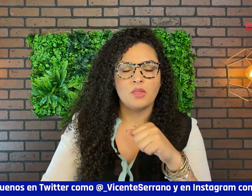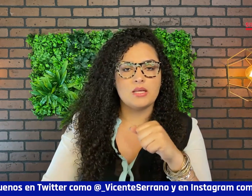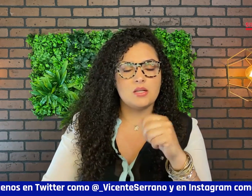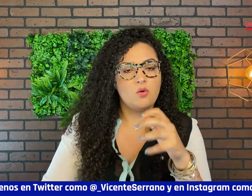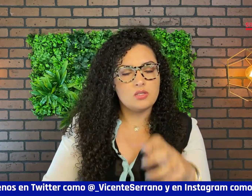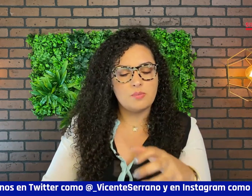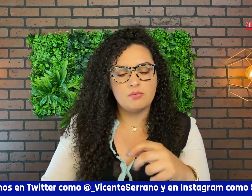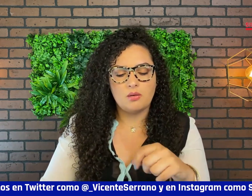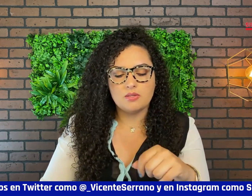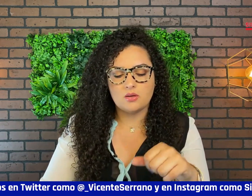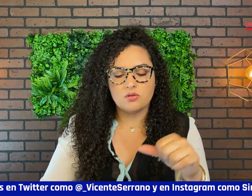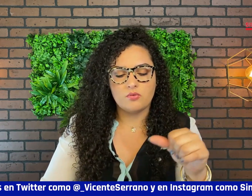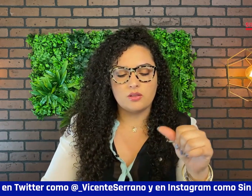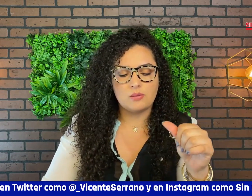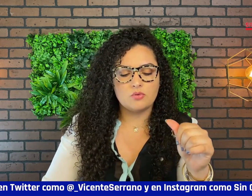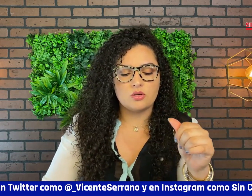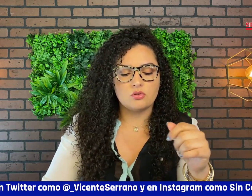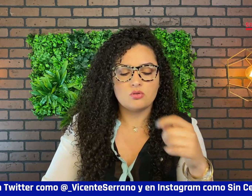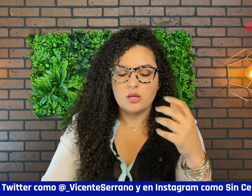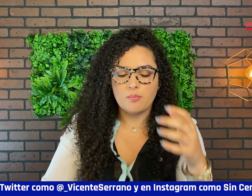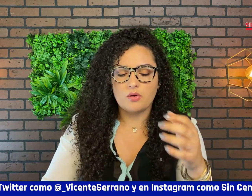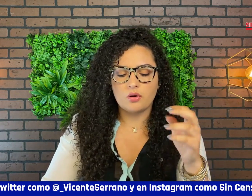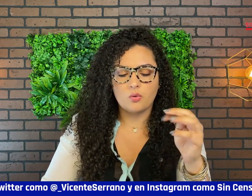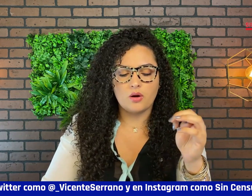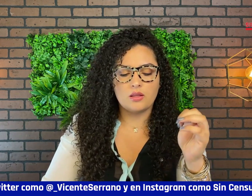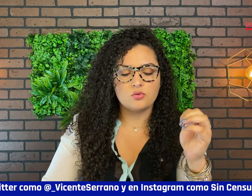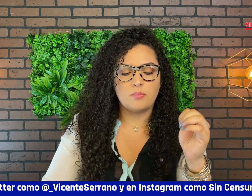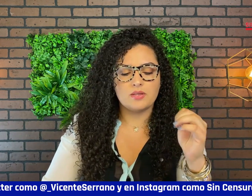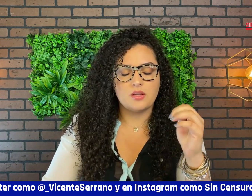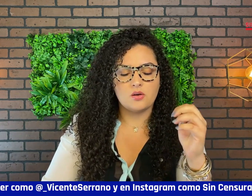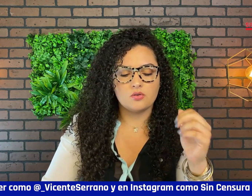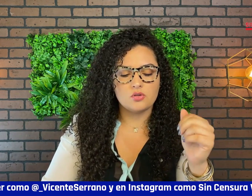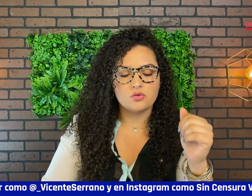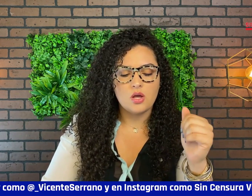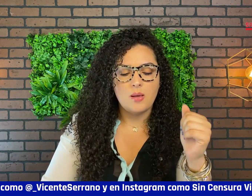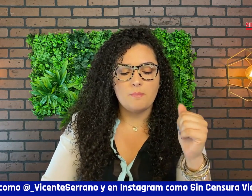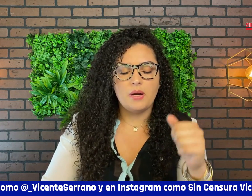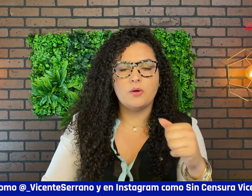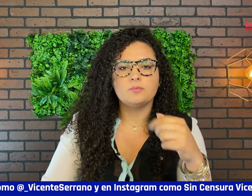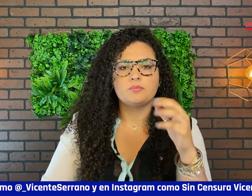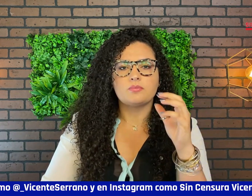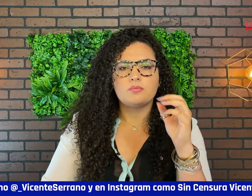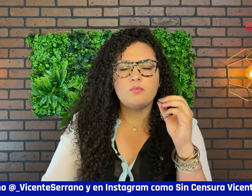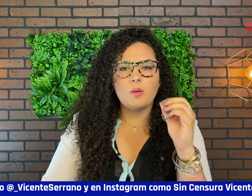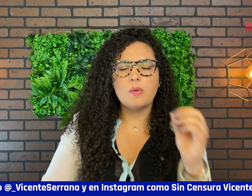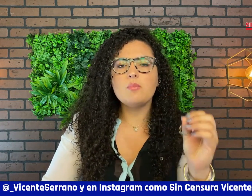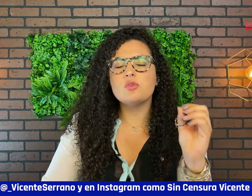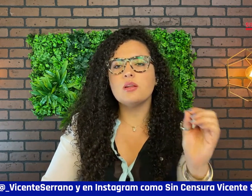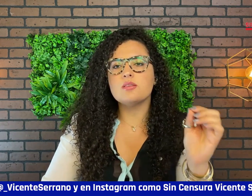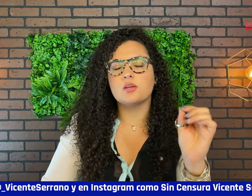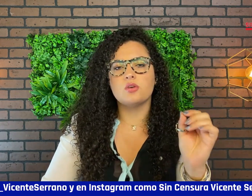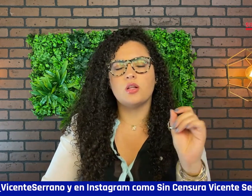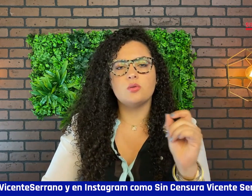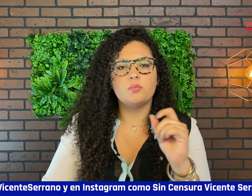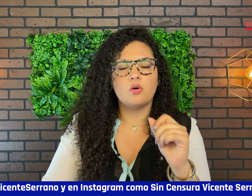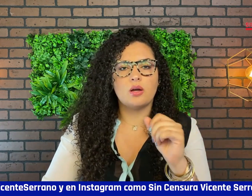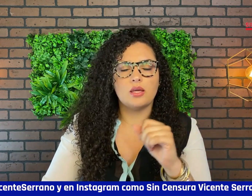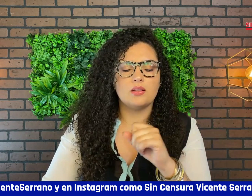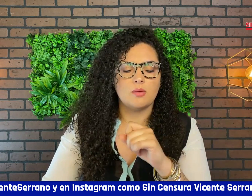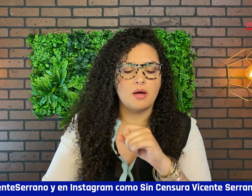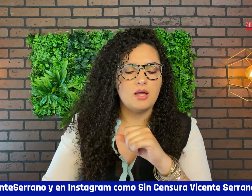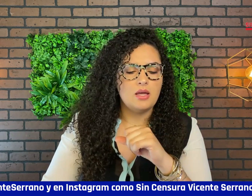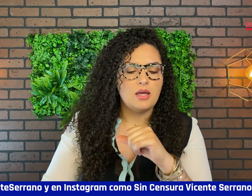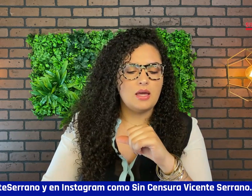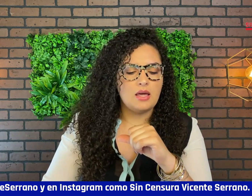repite. Esta no es la primera vez que nos enfrentamos a esto, siempre nos recuerda esto a pasta de conchos, pero vamos a ir diseccionando un poco